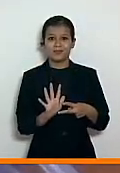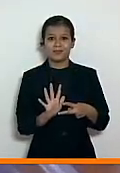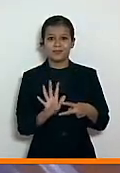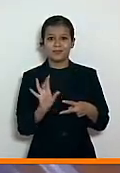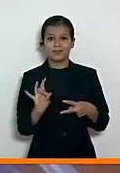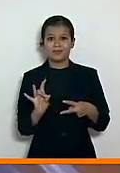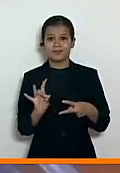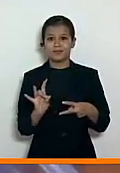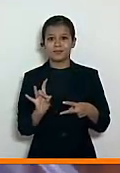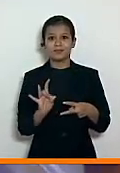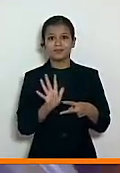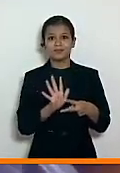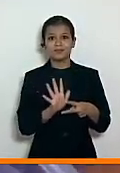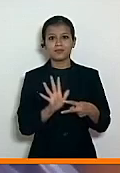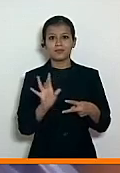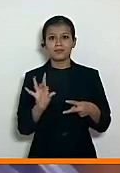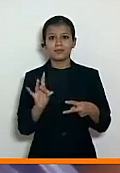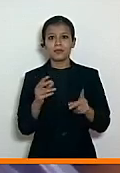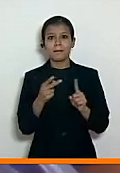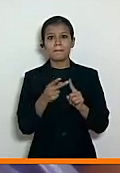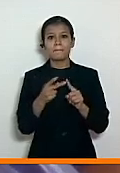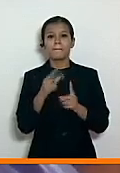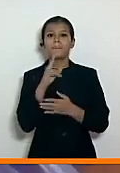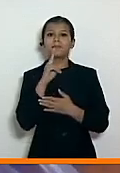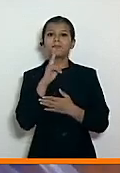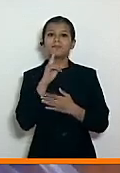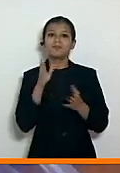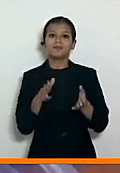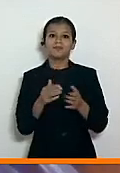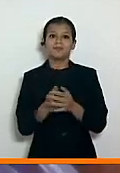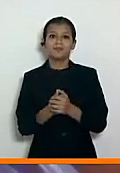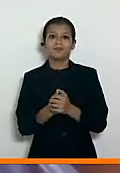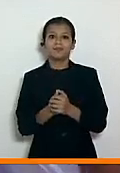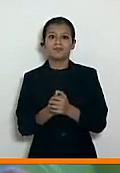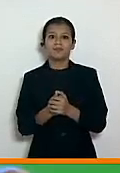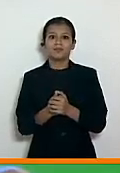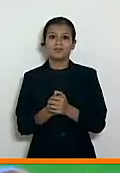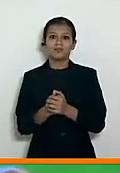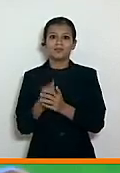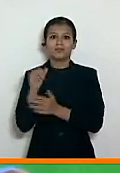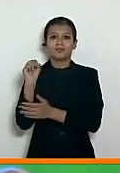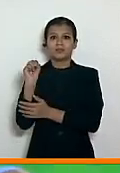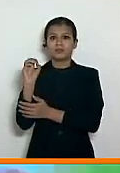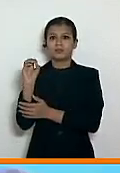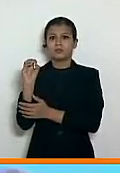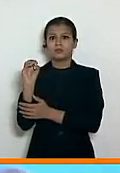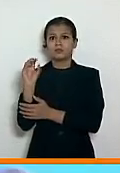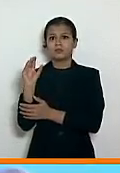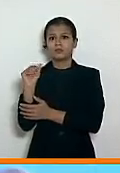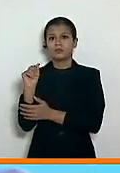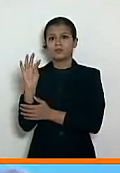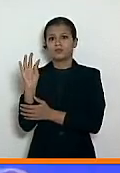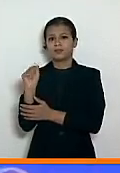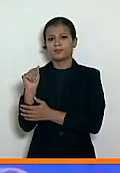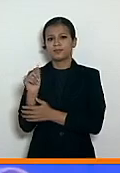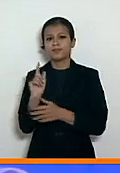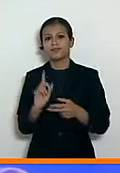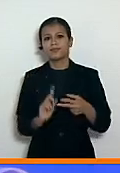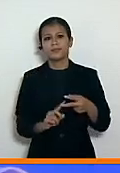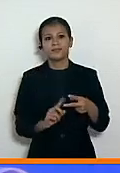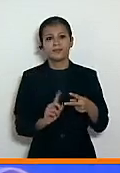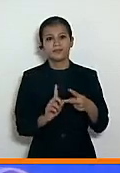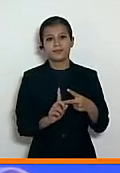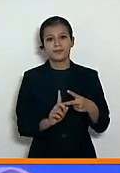8. Primer número ganador es el 58 con su catrachada socada. Segundo número ganador, su primer dígito, suerte, este es el